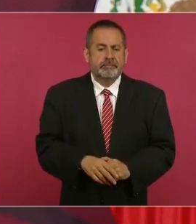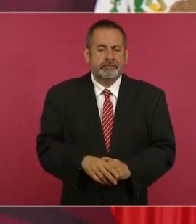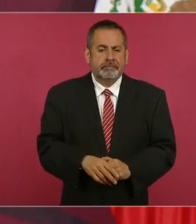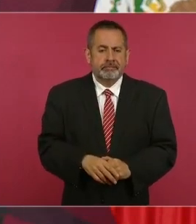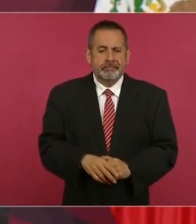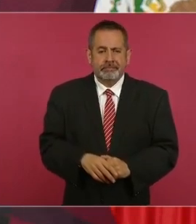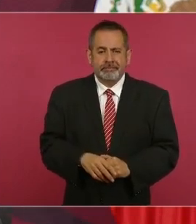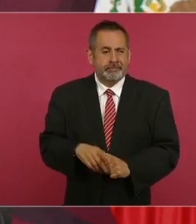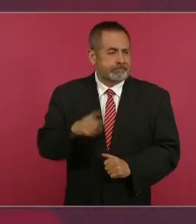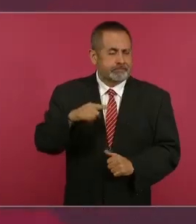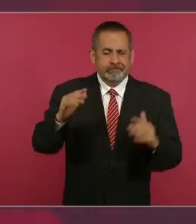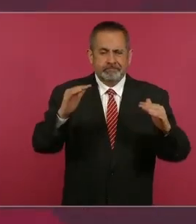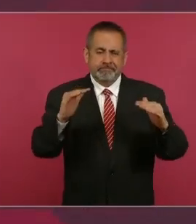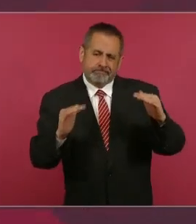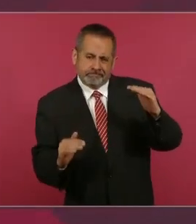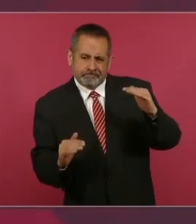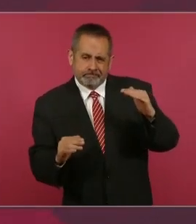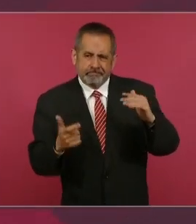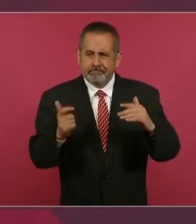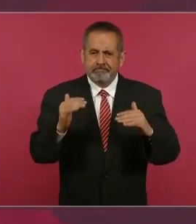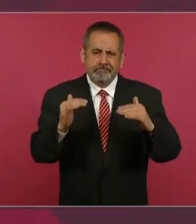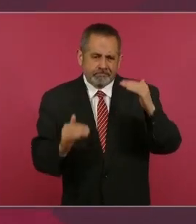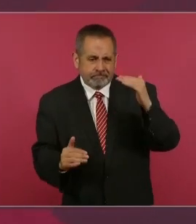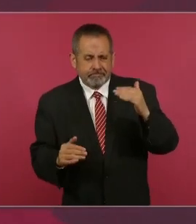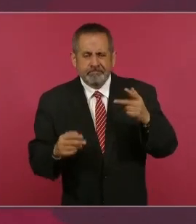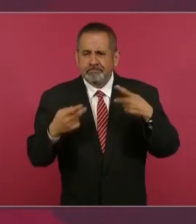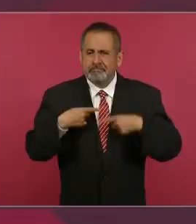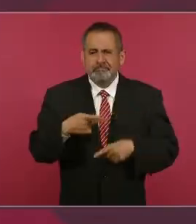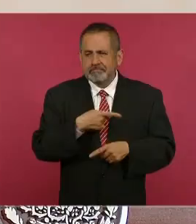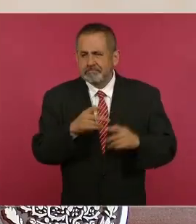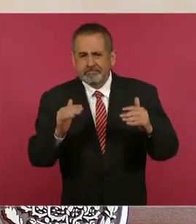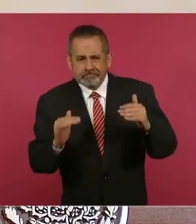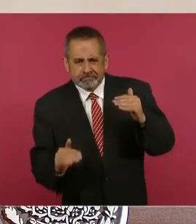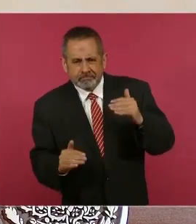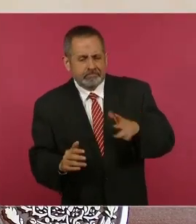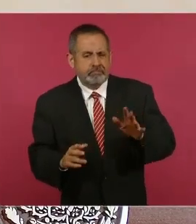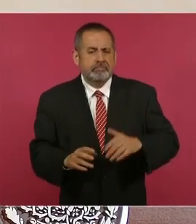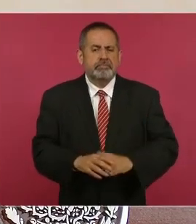de la desigualdad económica, de la pobreza,